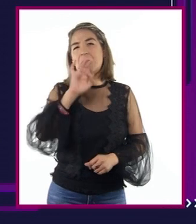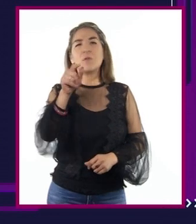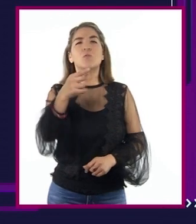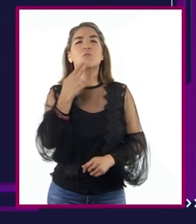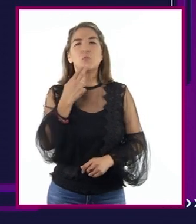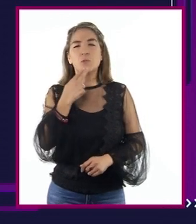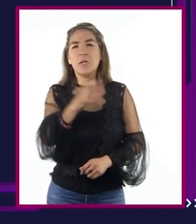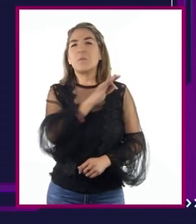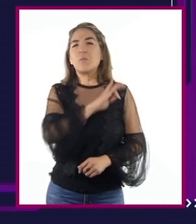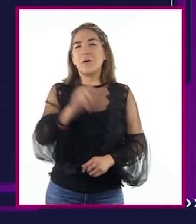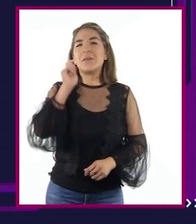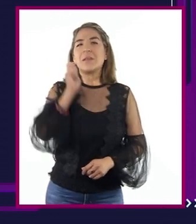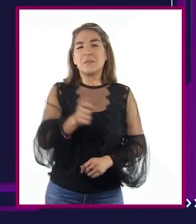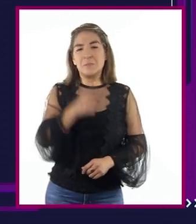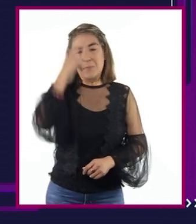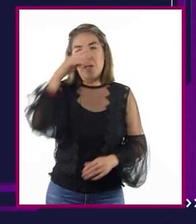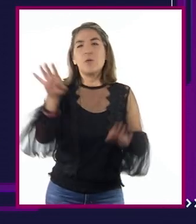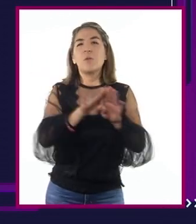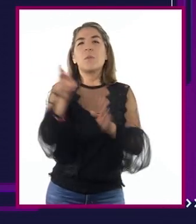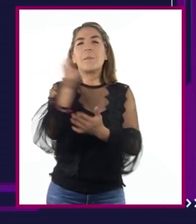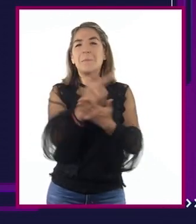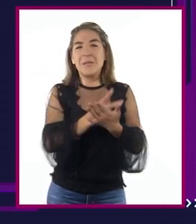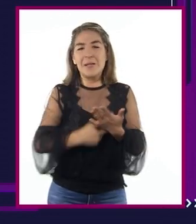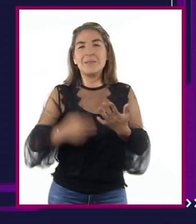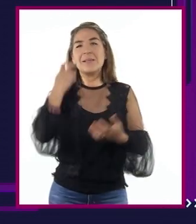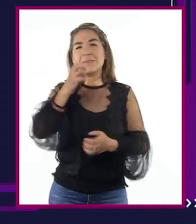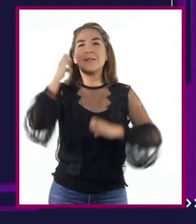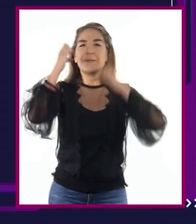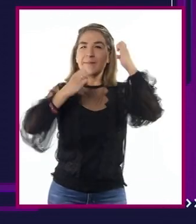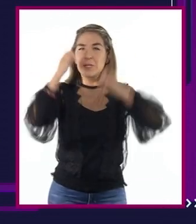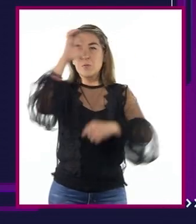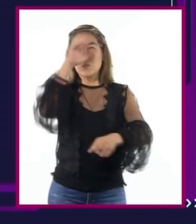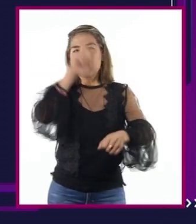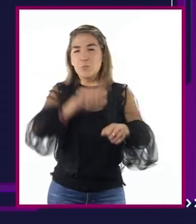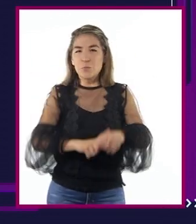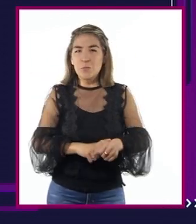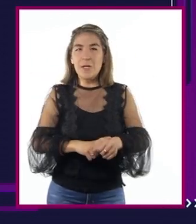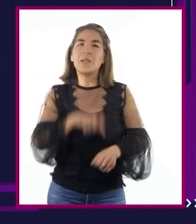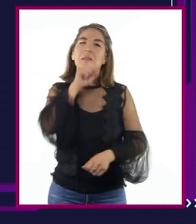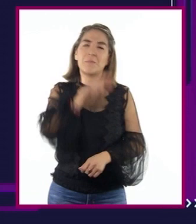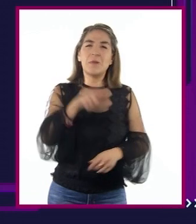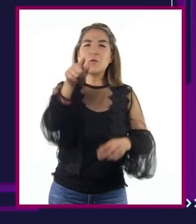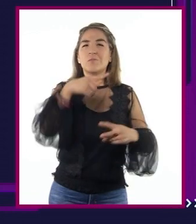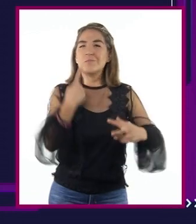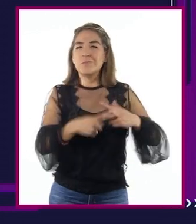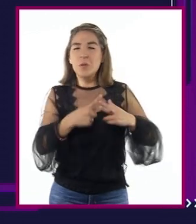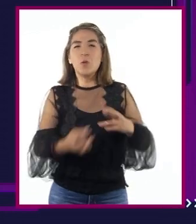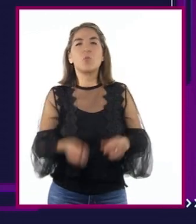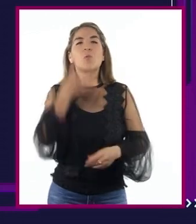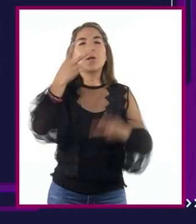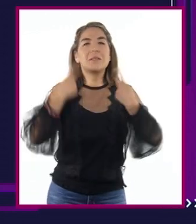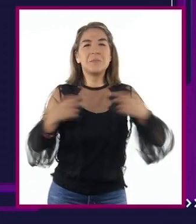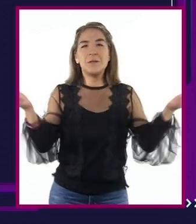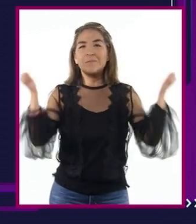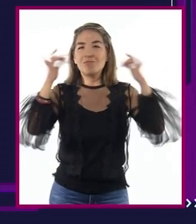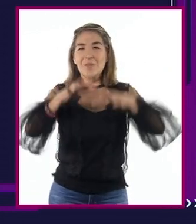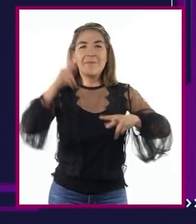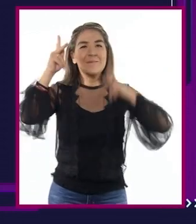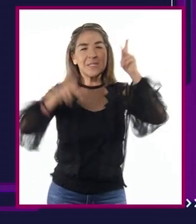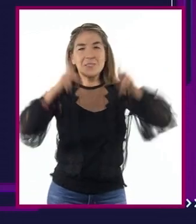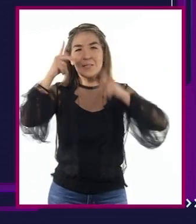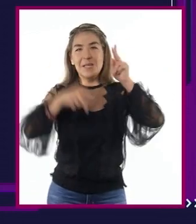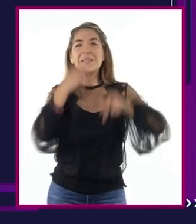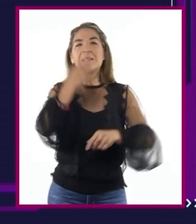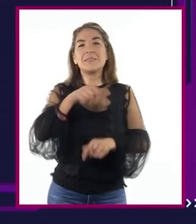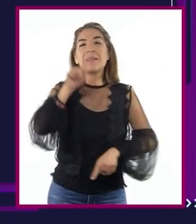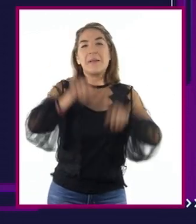utilidad es para la planeación de eventos culturales y calcular el número de asistentes de acuerdo con el grupo